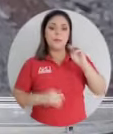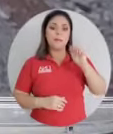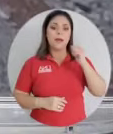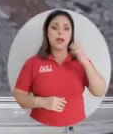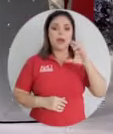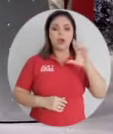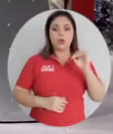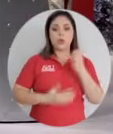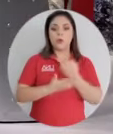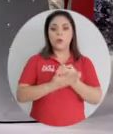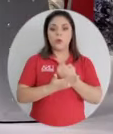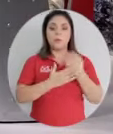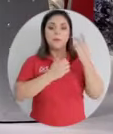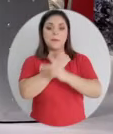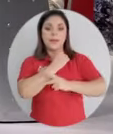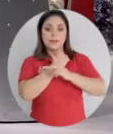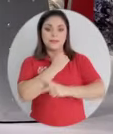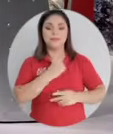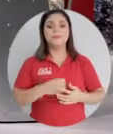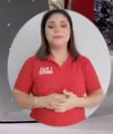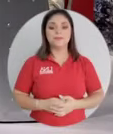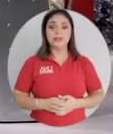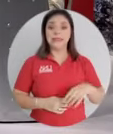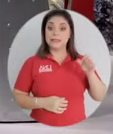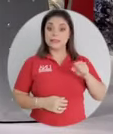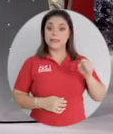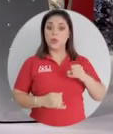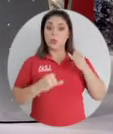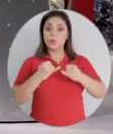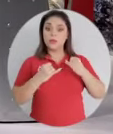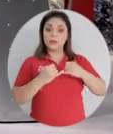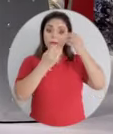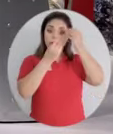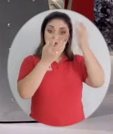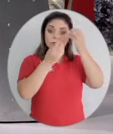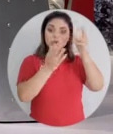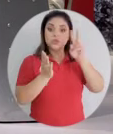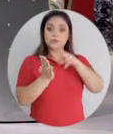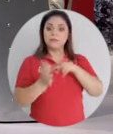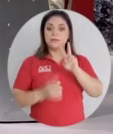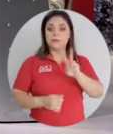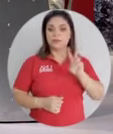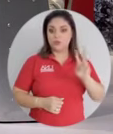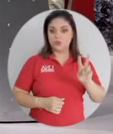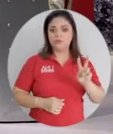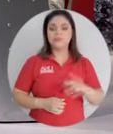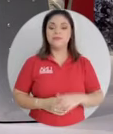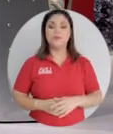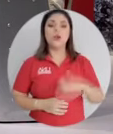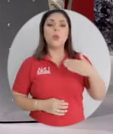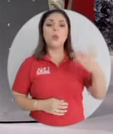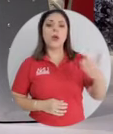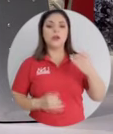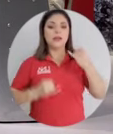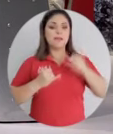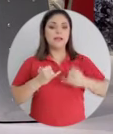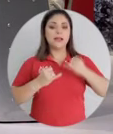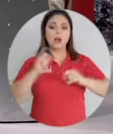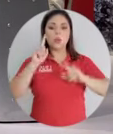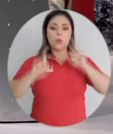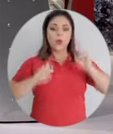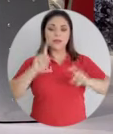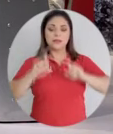Sí, los últimos datos del 2022 al finalizar, tanto, ¿verdad?, la encuesta nacional de hogares